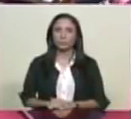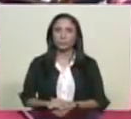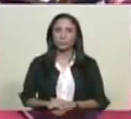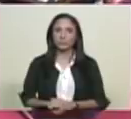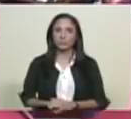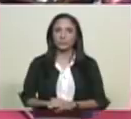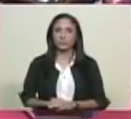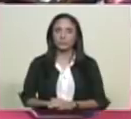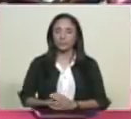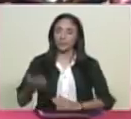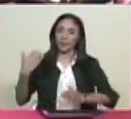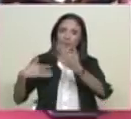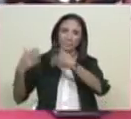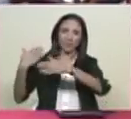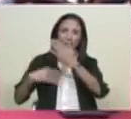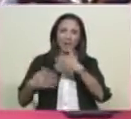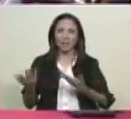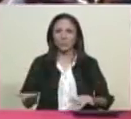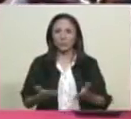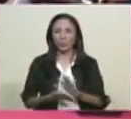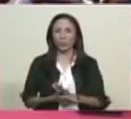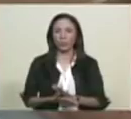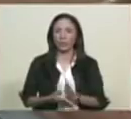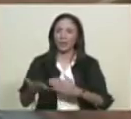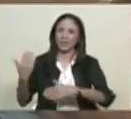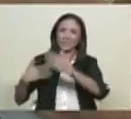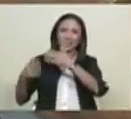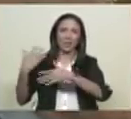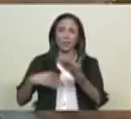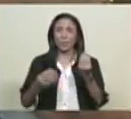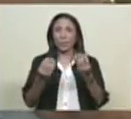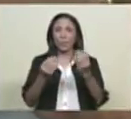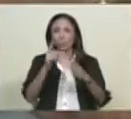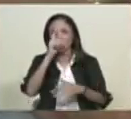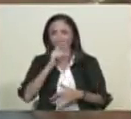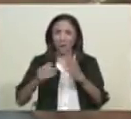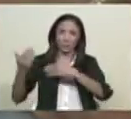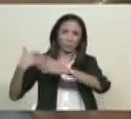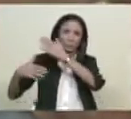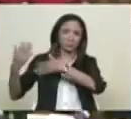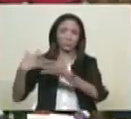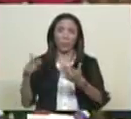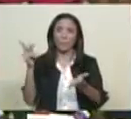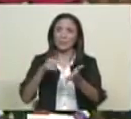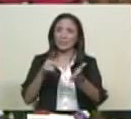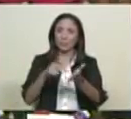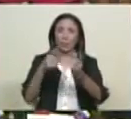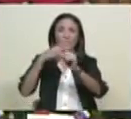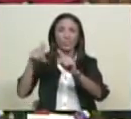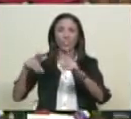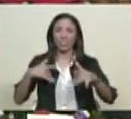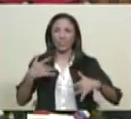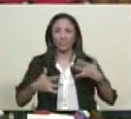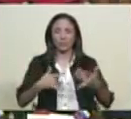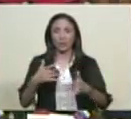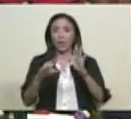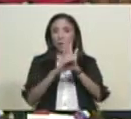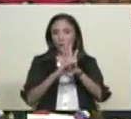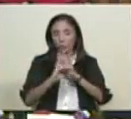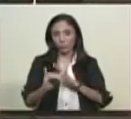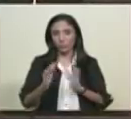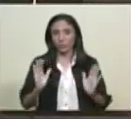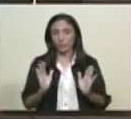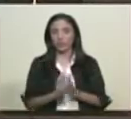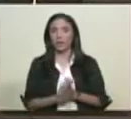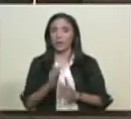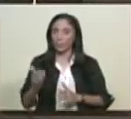Del 99, del 2017, del 2018, del 2019. Bueno, la constituyente tiene